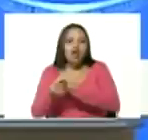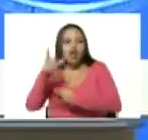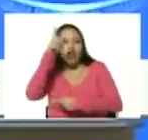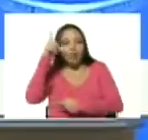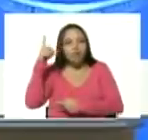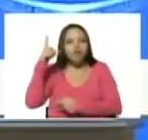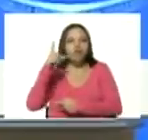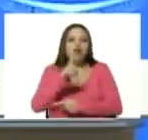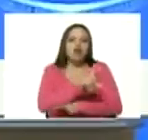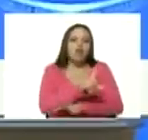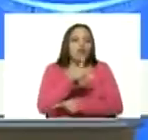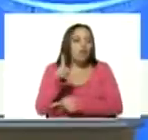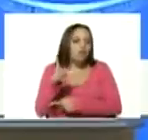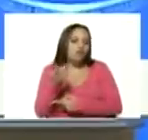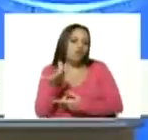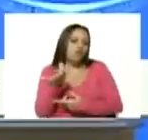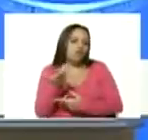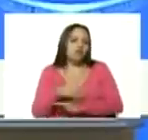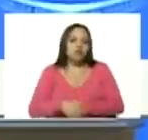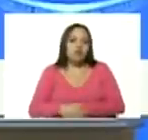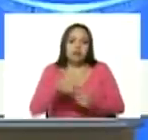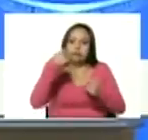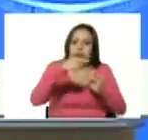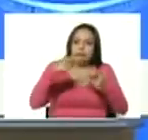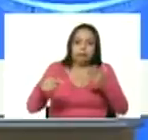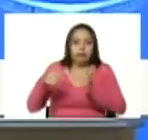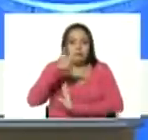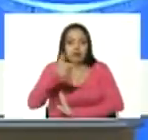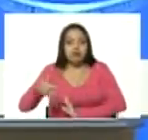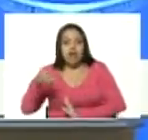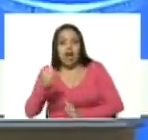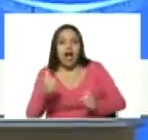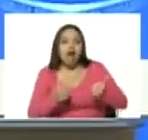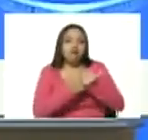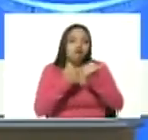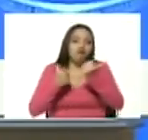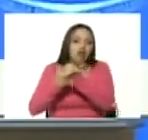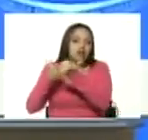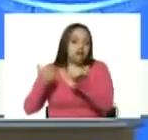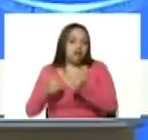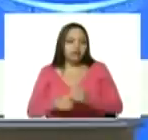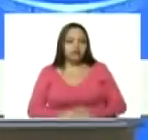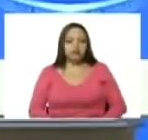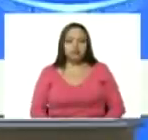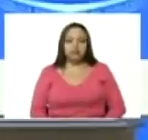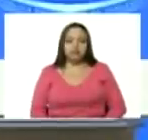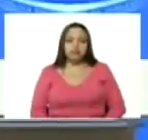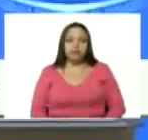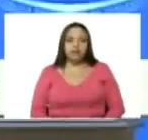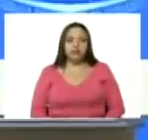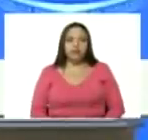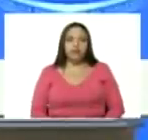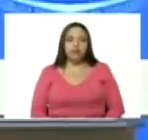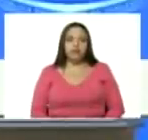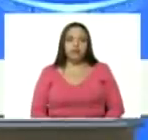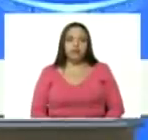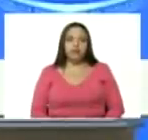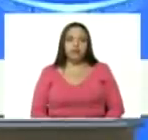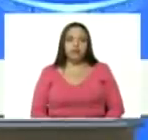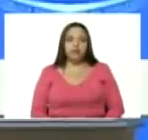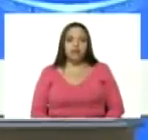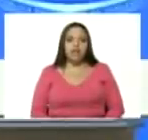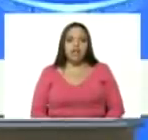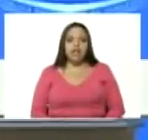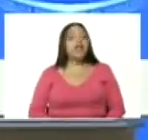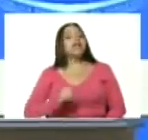acólitos como Vergara, Casella, Quiñones, Superlano, etcétera, y Julio